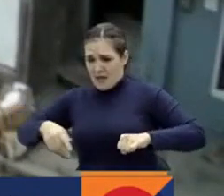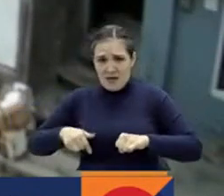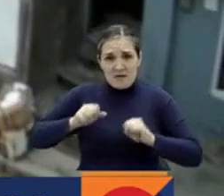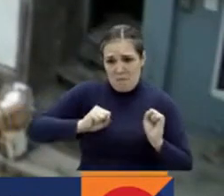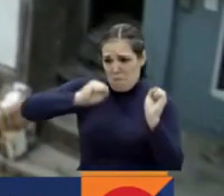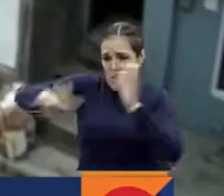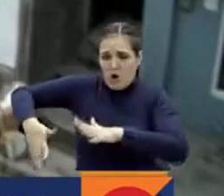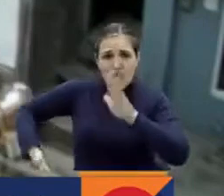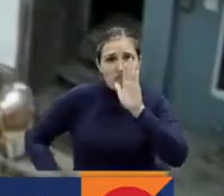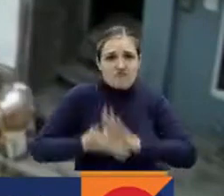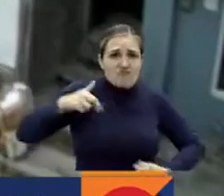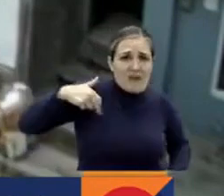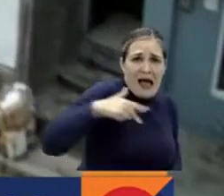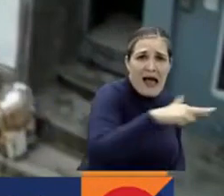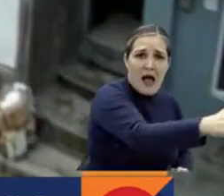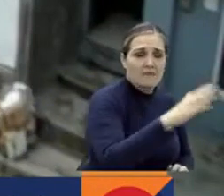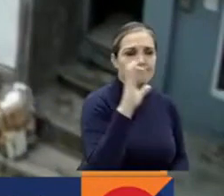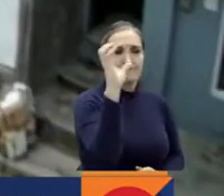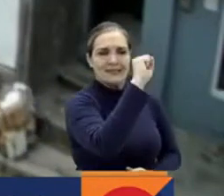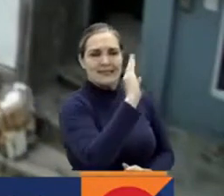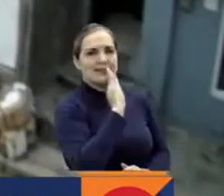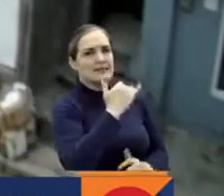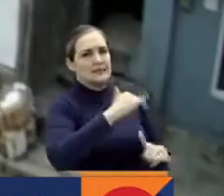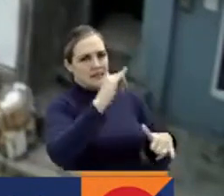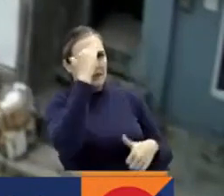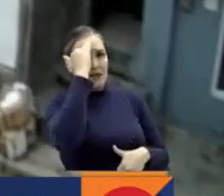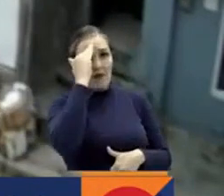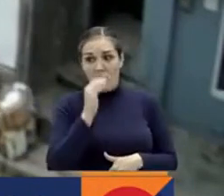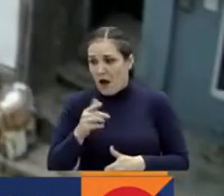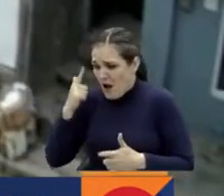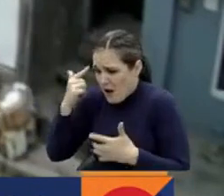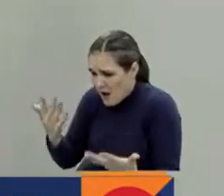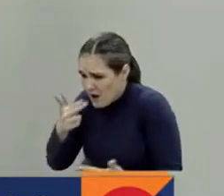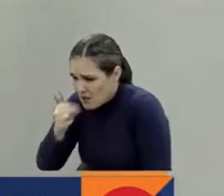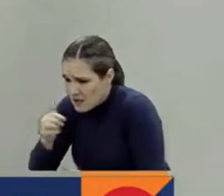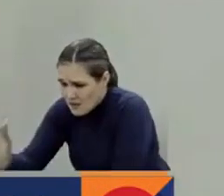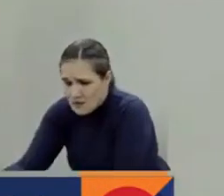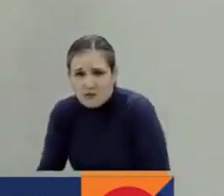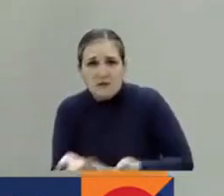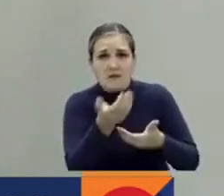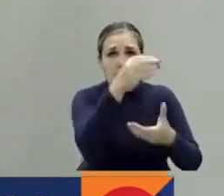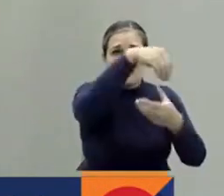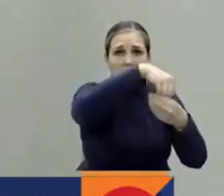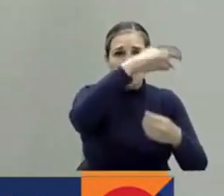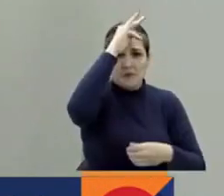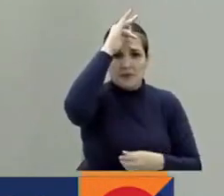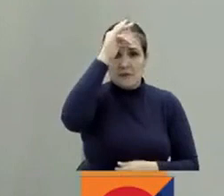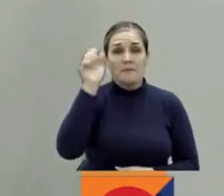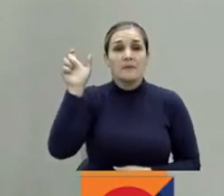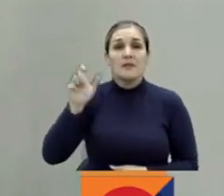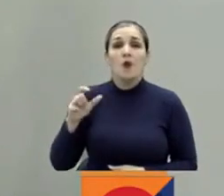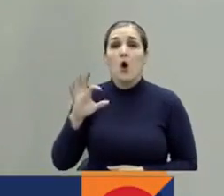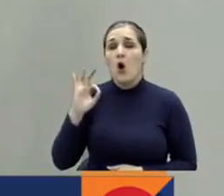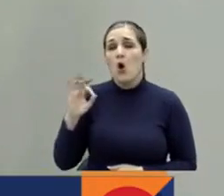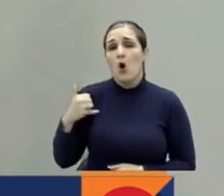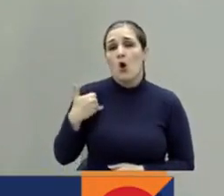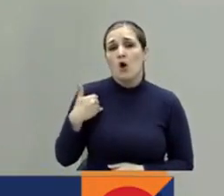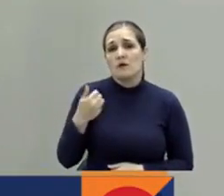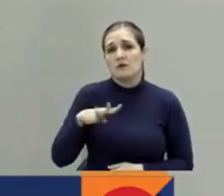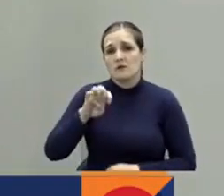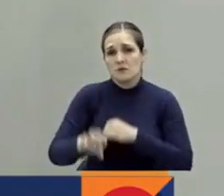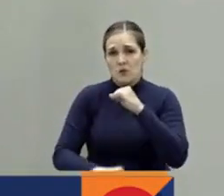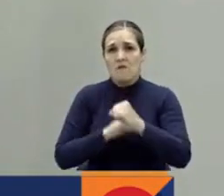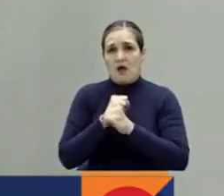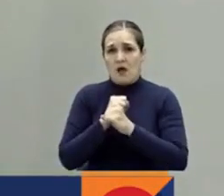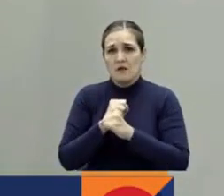minutos después fue identificado. La niña fue trasladada por sus familiares a un centro asistencial. Un motociclista de 19 años arrolla a